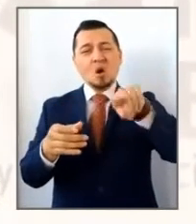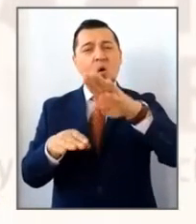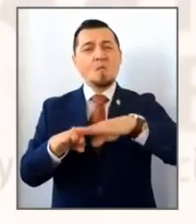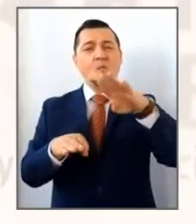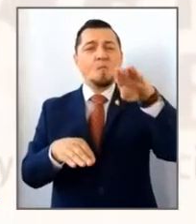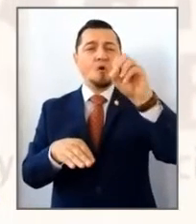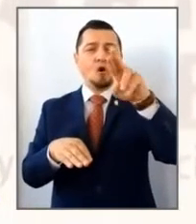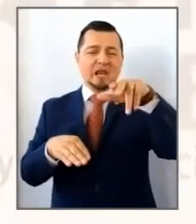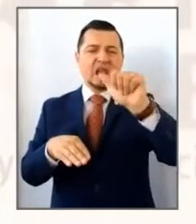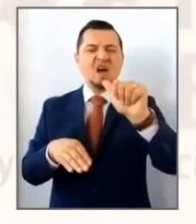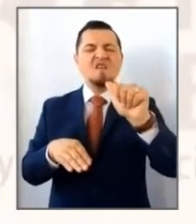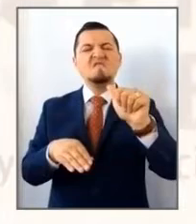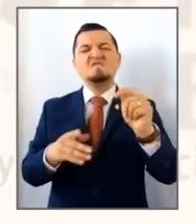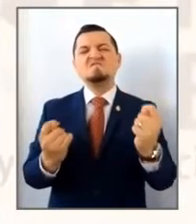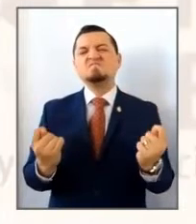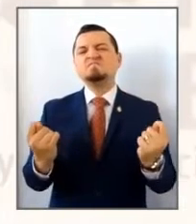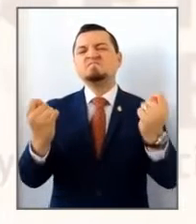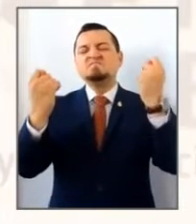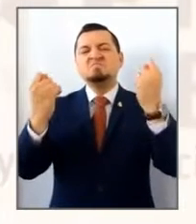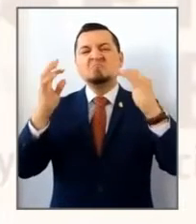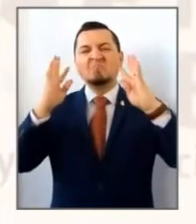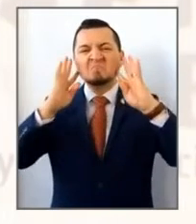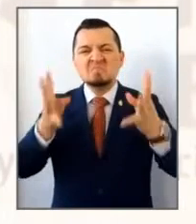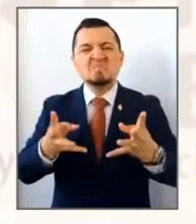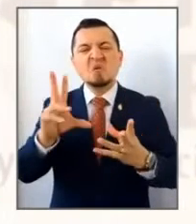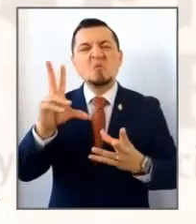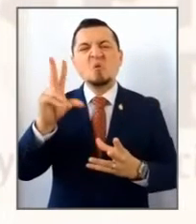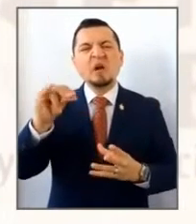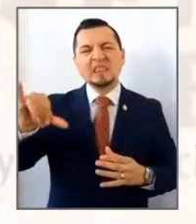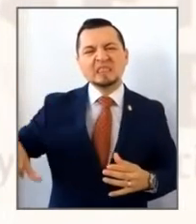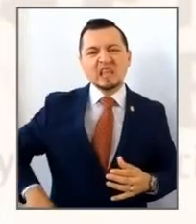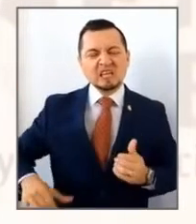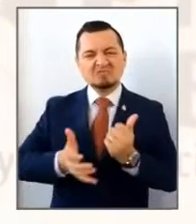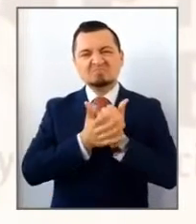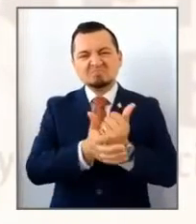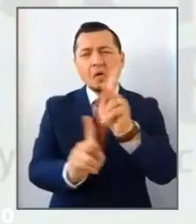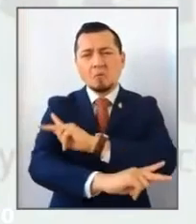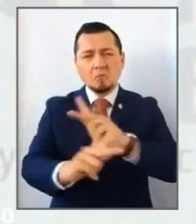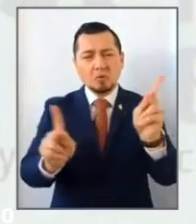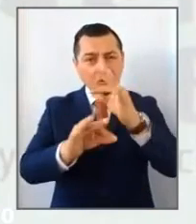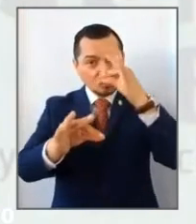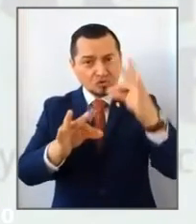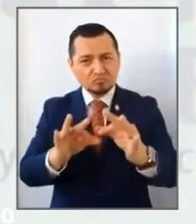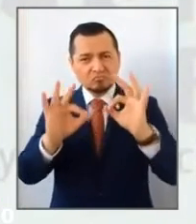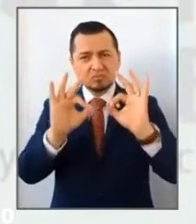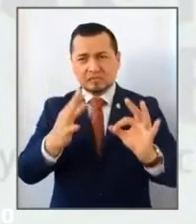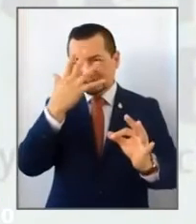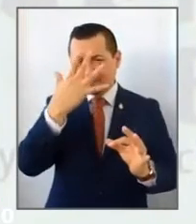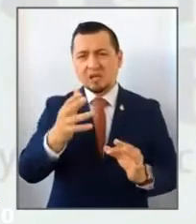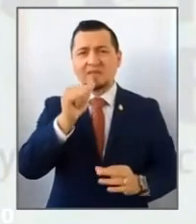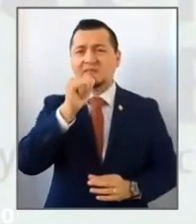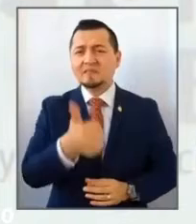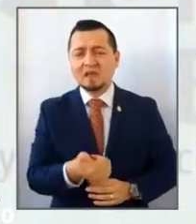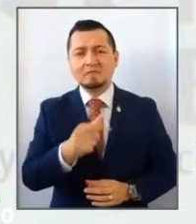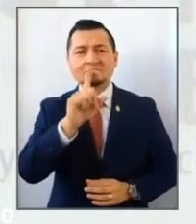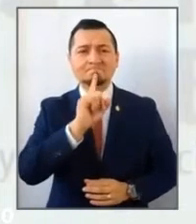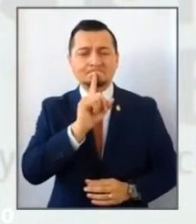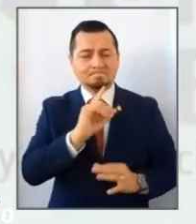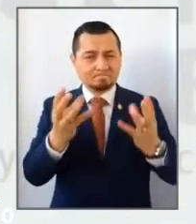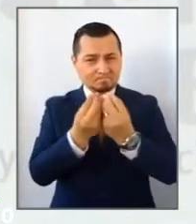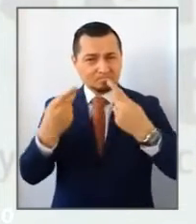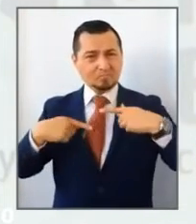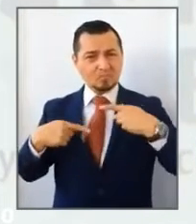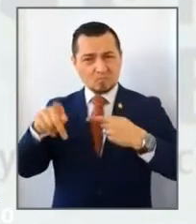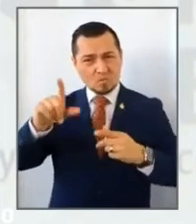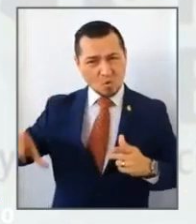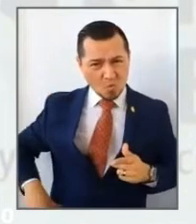un atropello que pondría en riesgo a nuestro Estado y sobre todo a nuestra gente. No podemos permitir que el gobierno